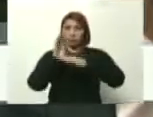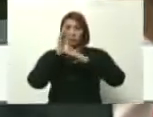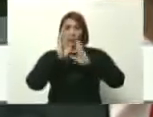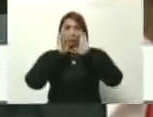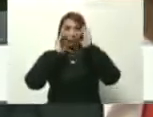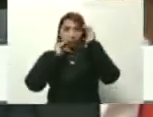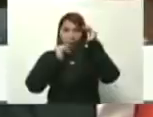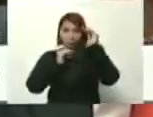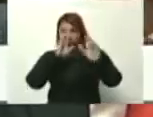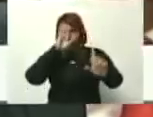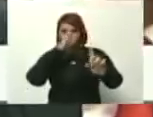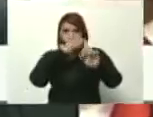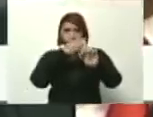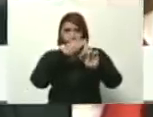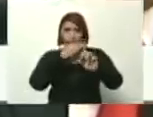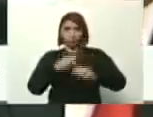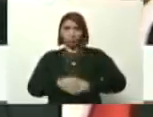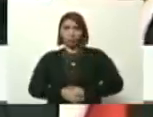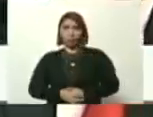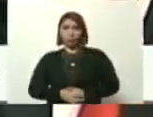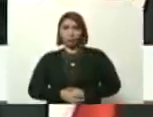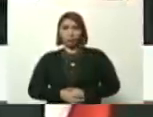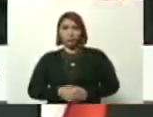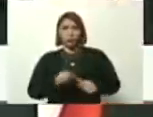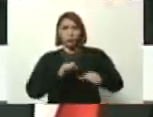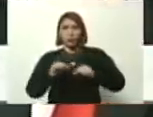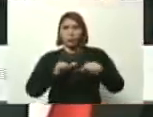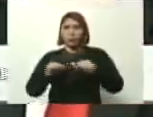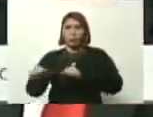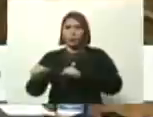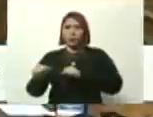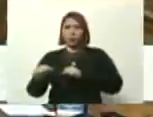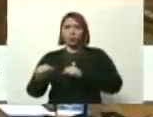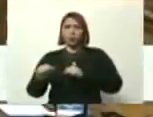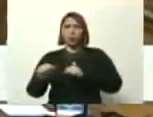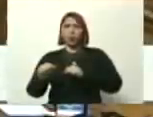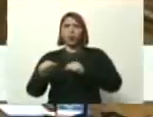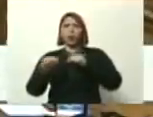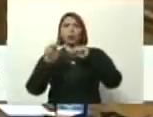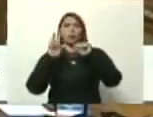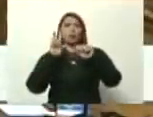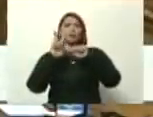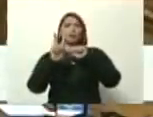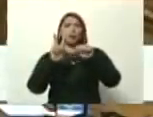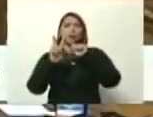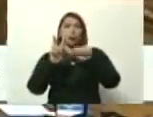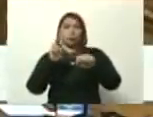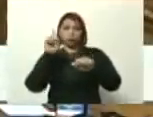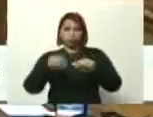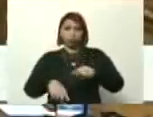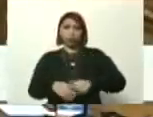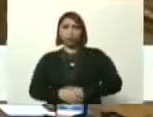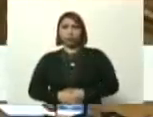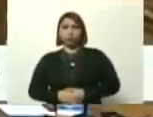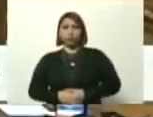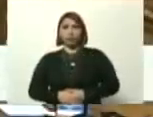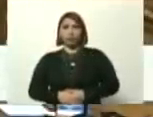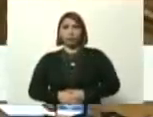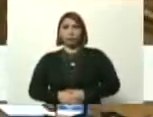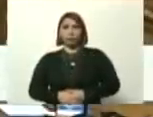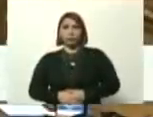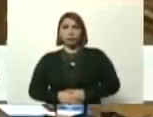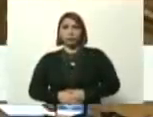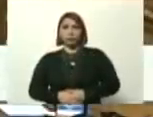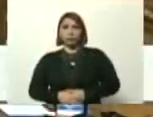atención directa. Allí, el movimiento Somos Venezuela, de la Vicepresidencia del Socialismo Social y Territorial,